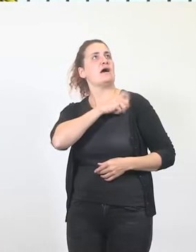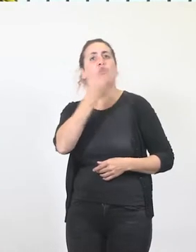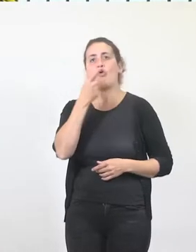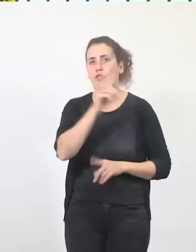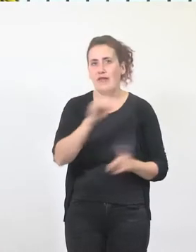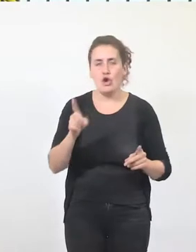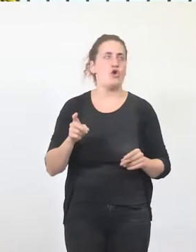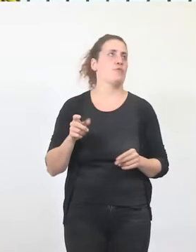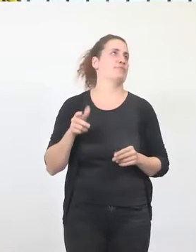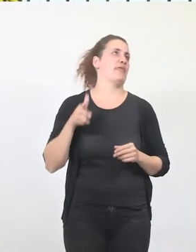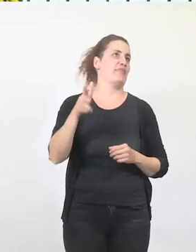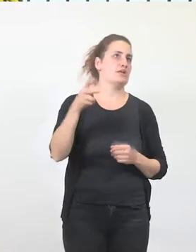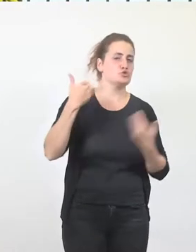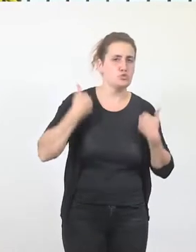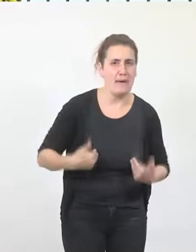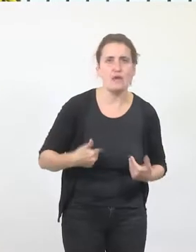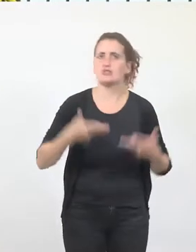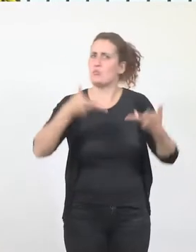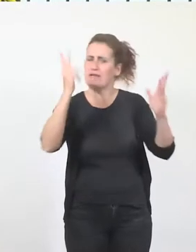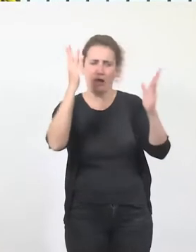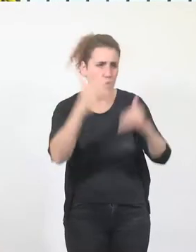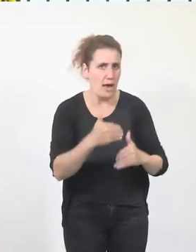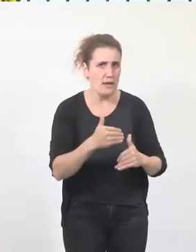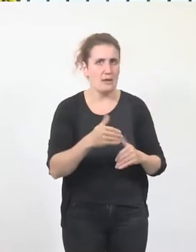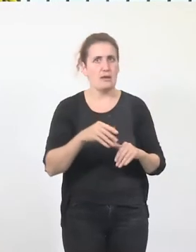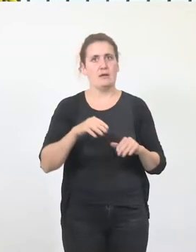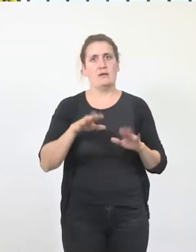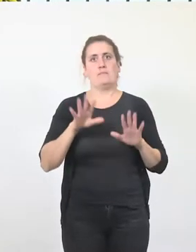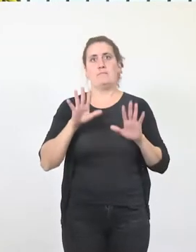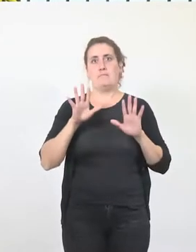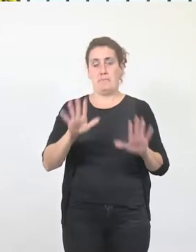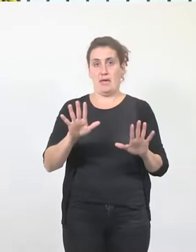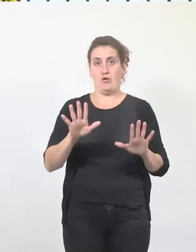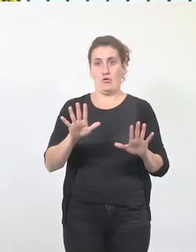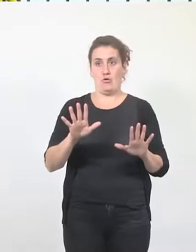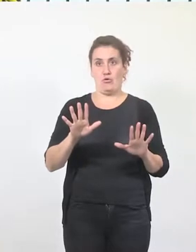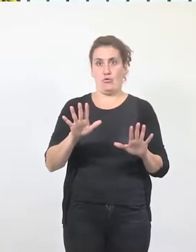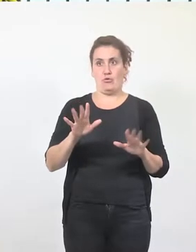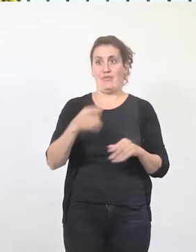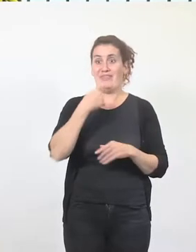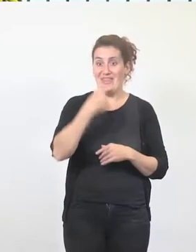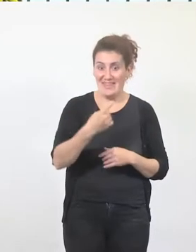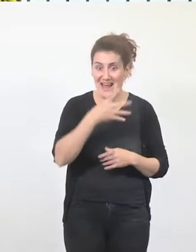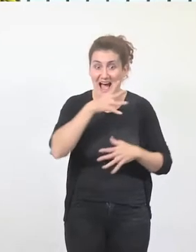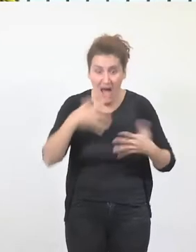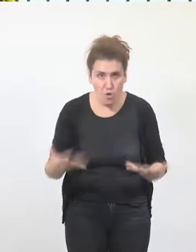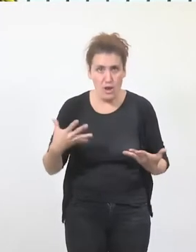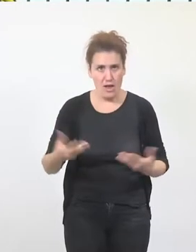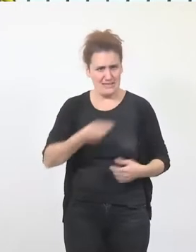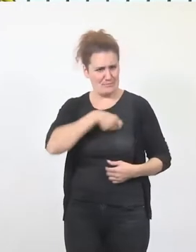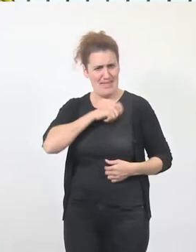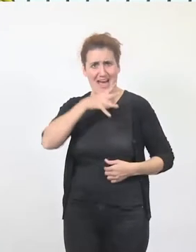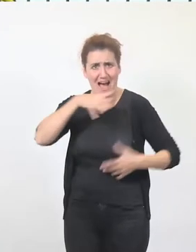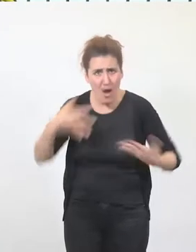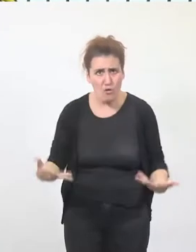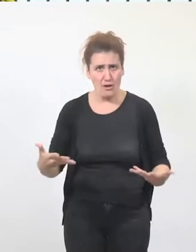los derechos humanos, de la España que no era democrática, pero ¿qué podemos hacer decir sobre la España de